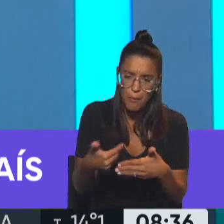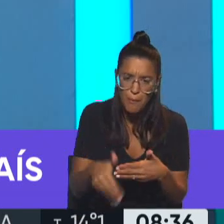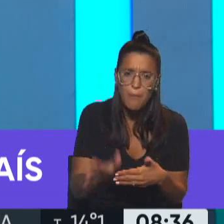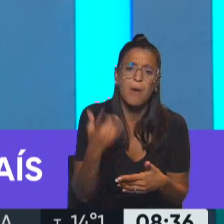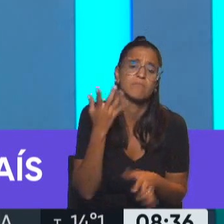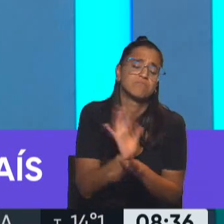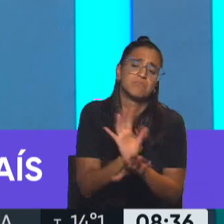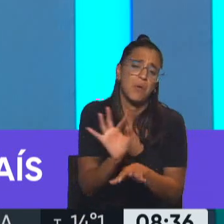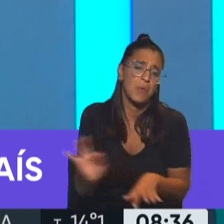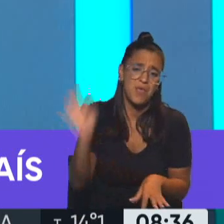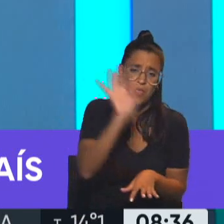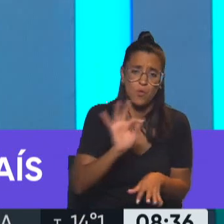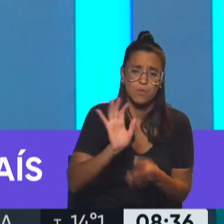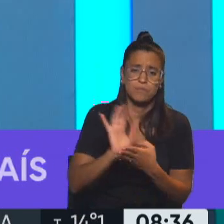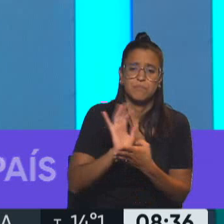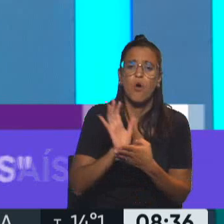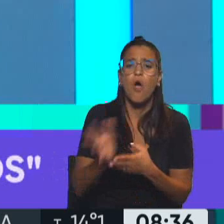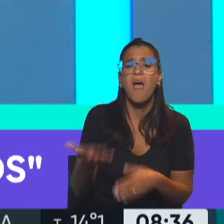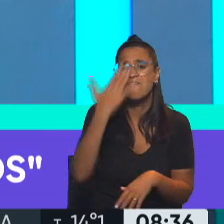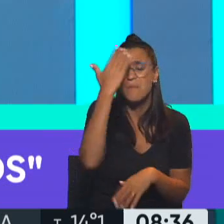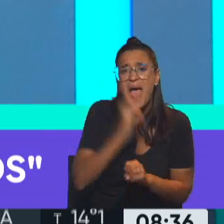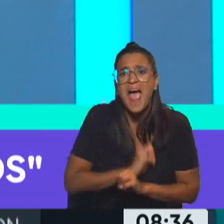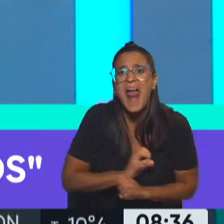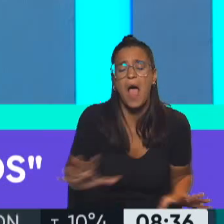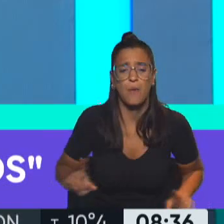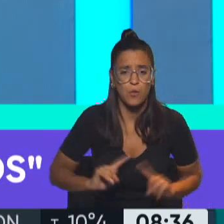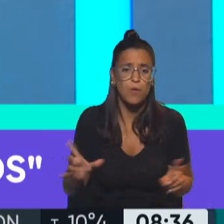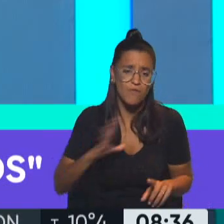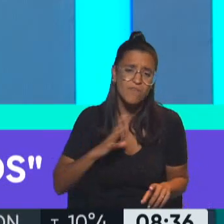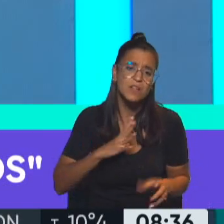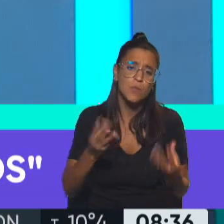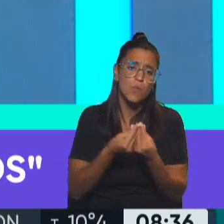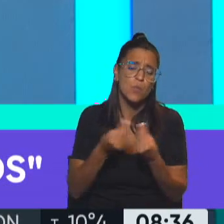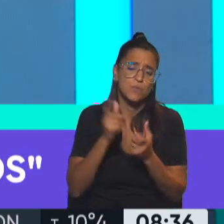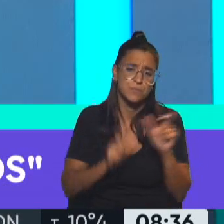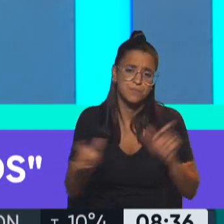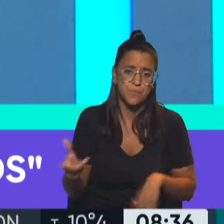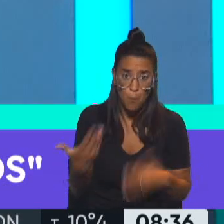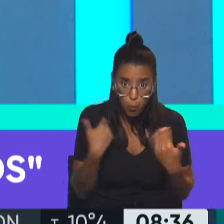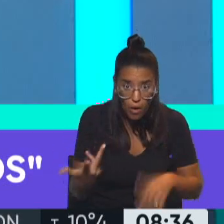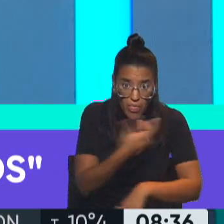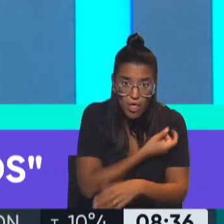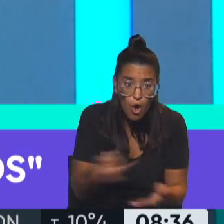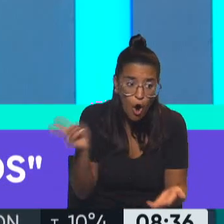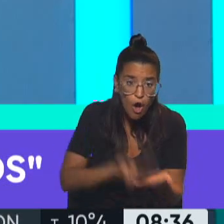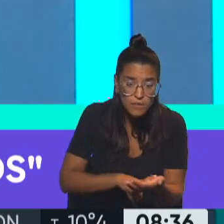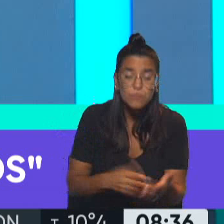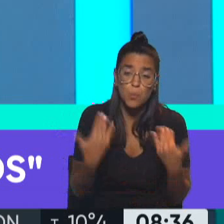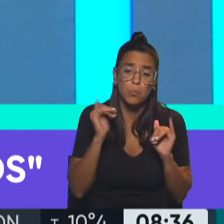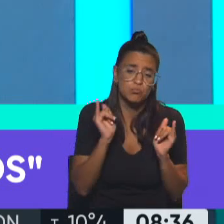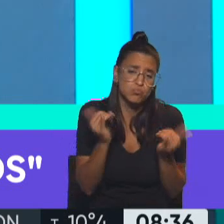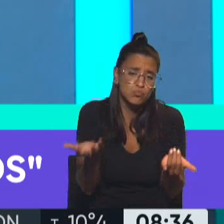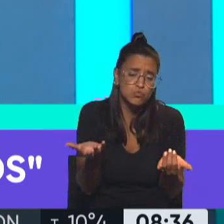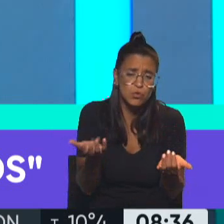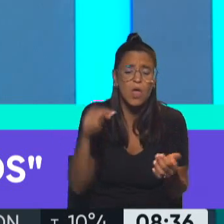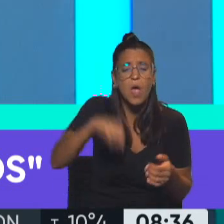con el virus y que no tengamos una enfermedad severa, pero todavía falta mucha gente ¿Se pueden vacunar. reinfectar? Sí, hay reinfecciones. Y ahora lo que se